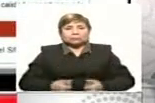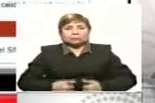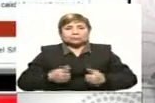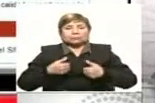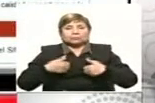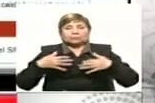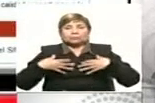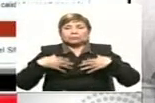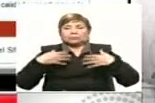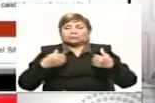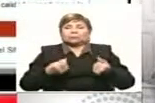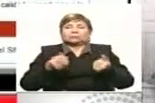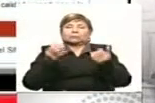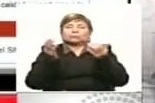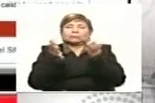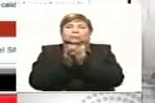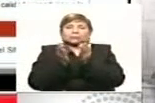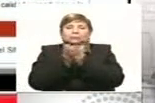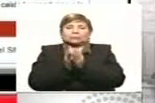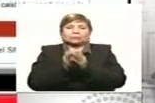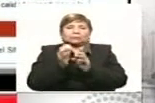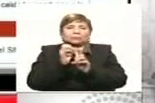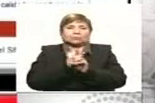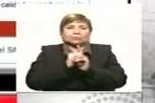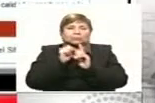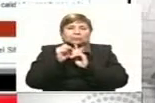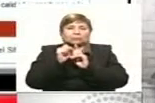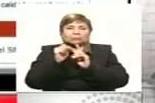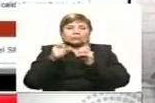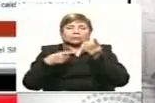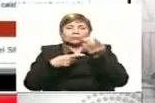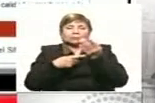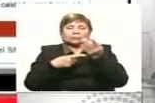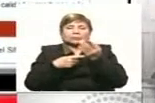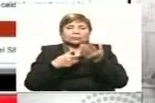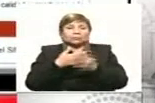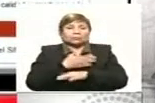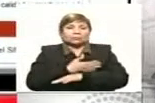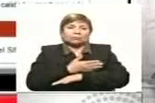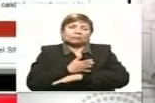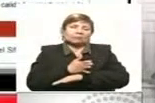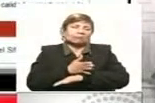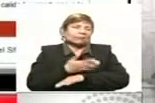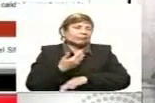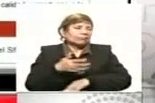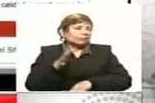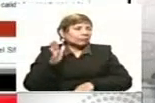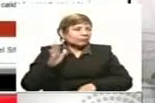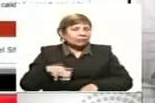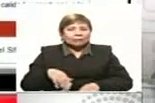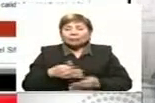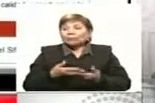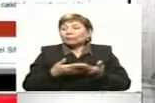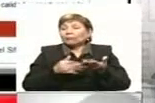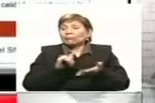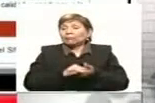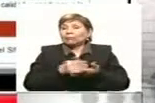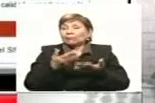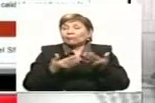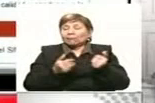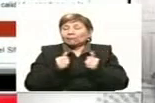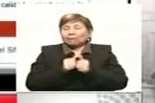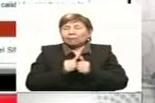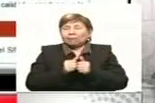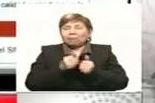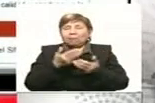salud, impulso de educación, ciencia y la tecnología, que estamos muy atrasados, por cierto, y garantía de los derechos y fortalecimiento del